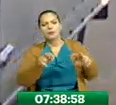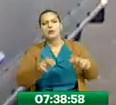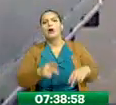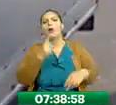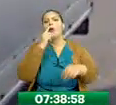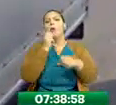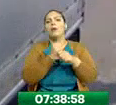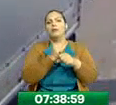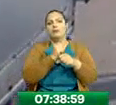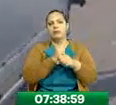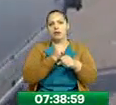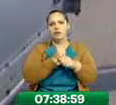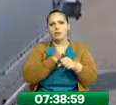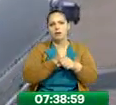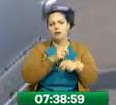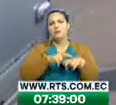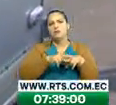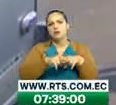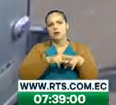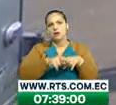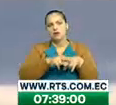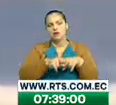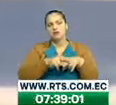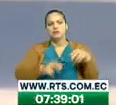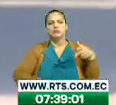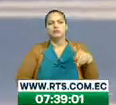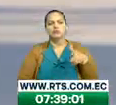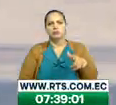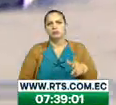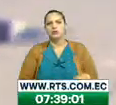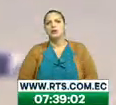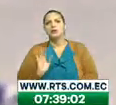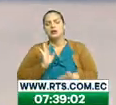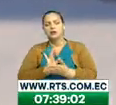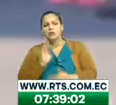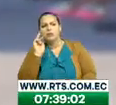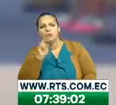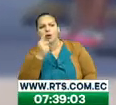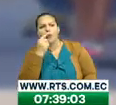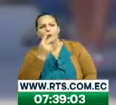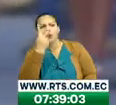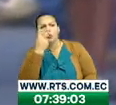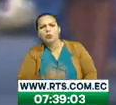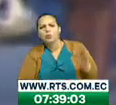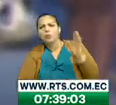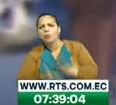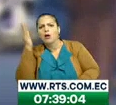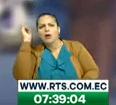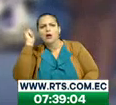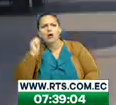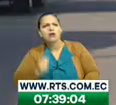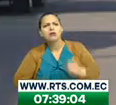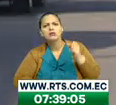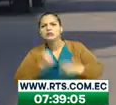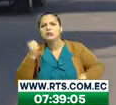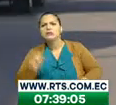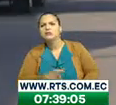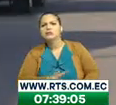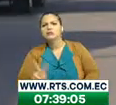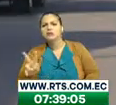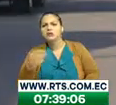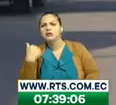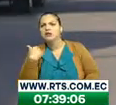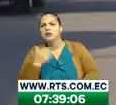según testigos, dos ciudadanos se bajaron del vehículo con un arma blanca, huyeron del lugar. El ciudadano,